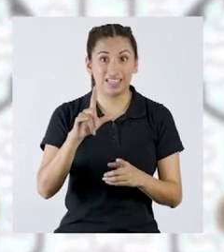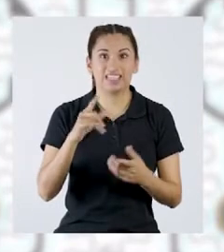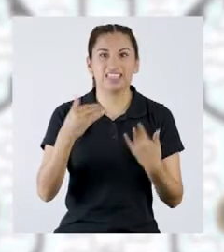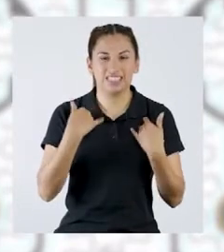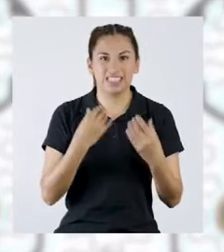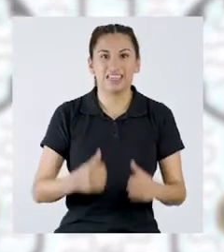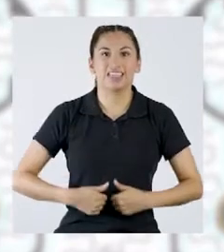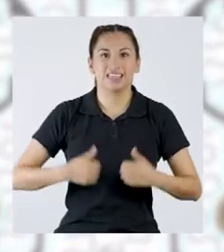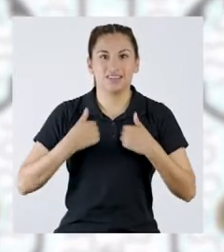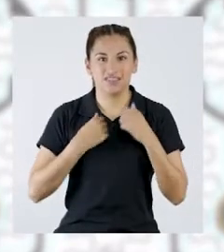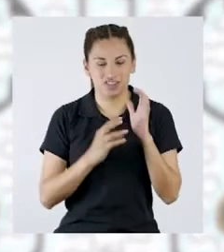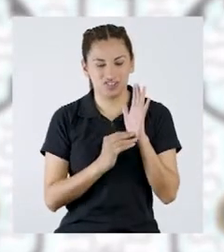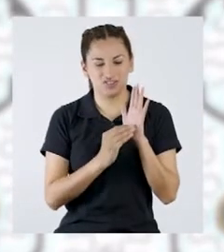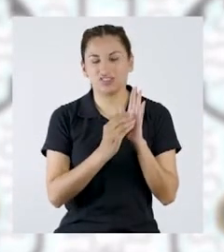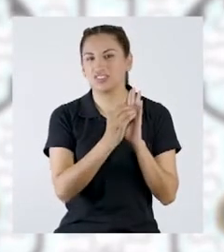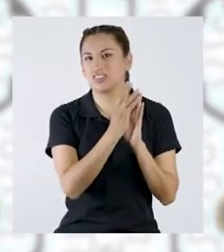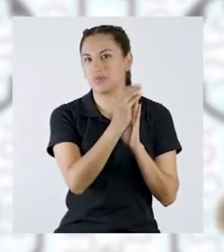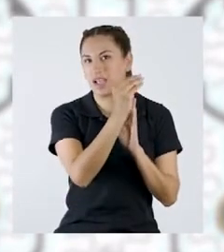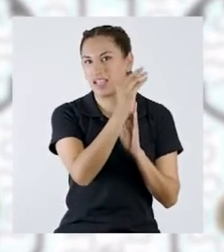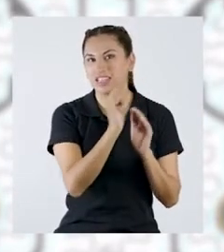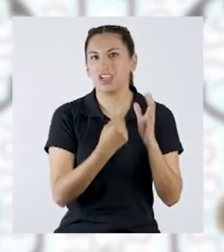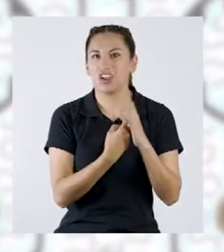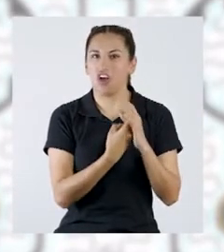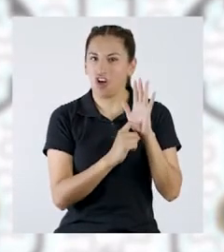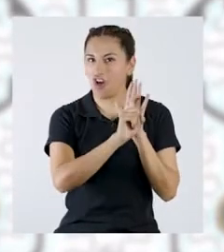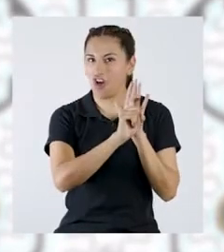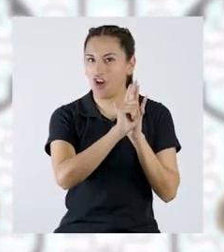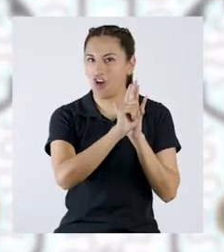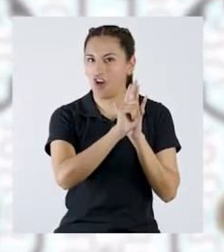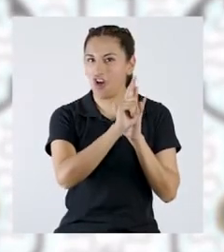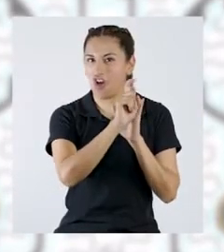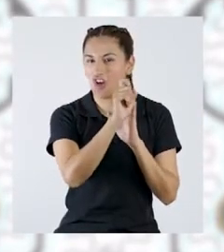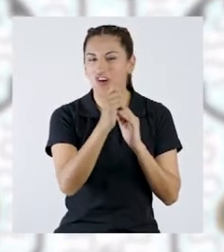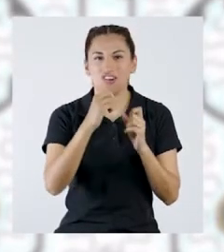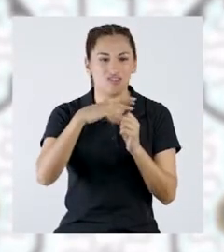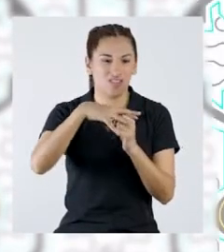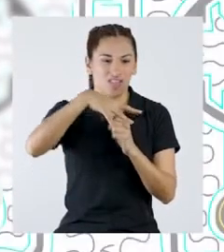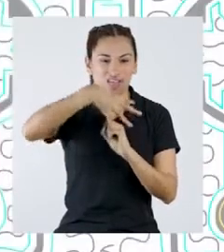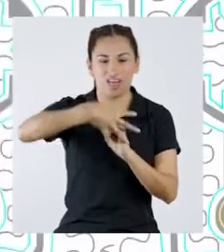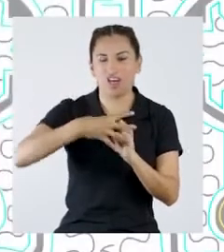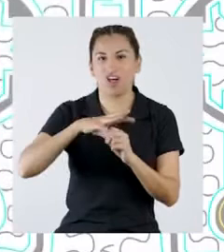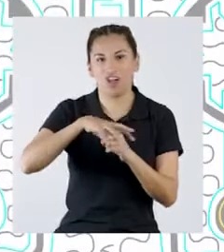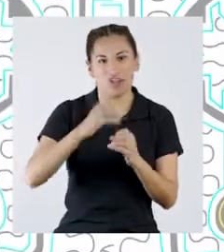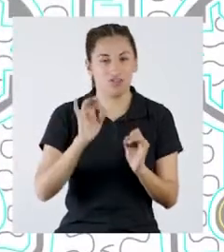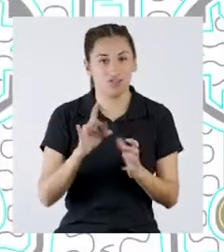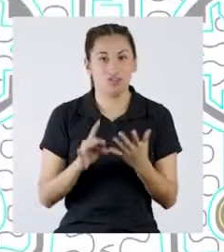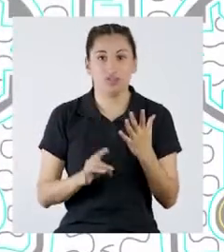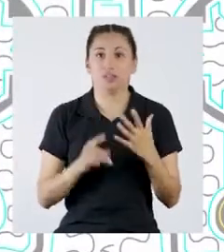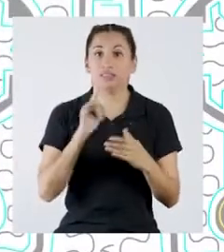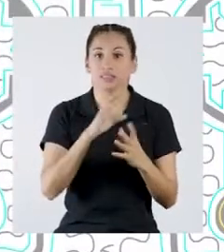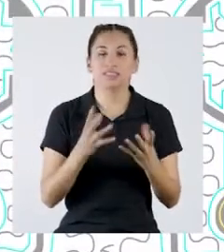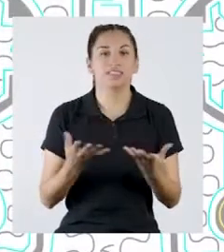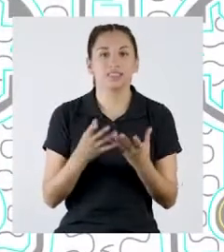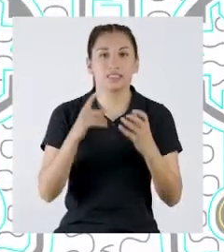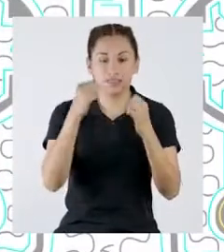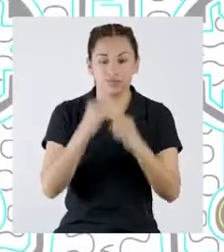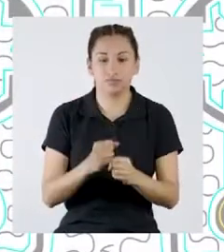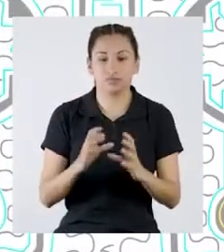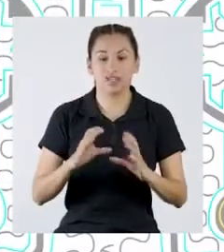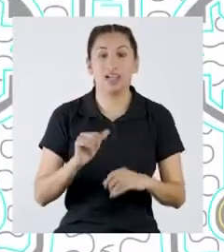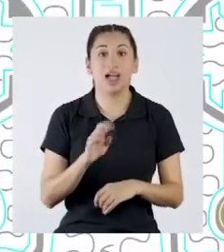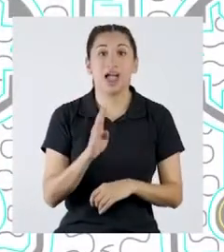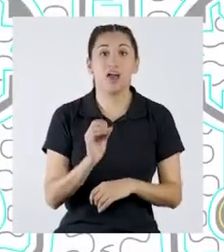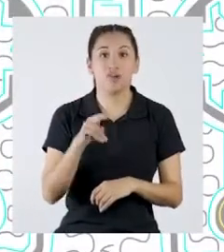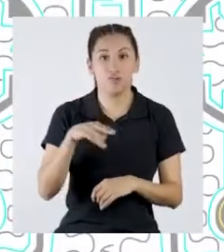vivir muchos microorganismos, como bacterias, hongos, algas y otros. Estos microorganismos tienen la capacidad de fijar